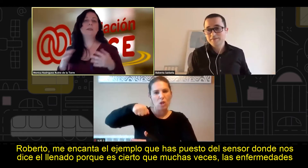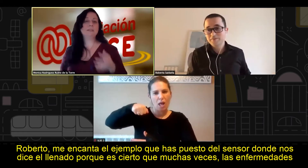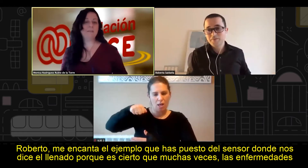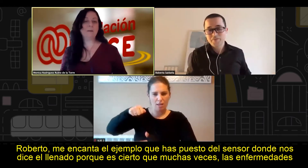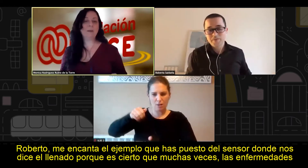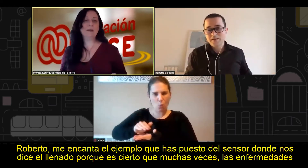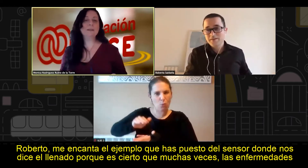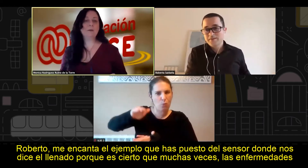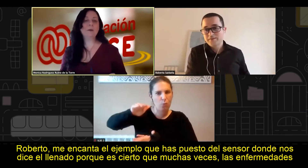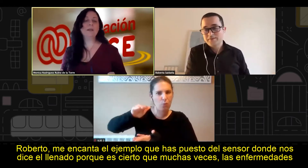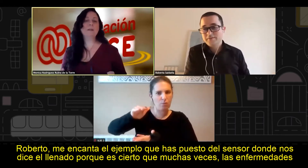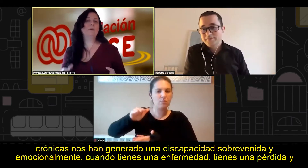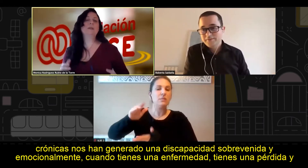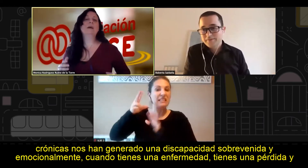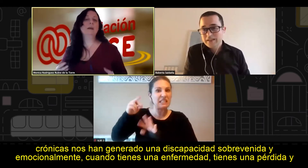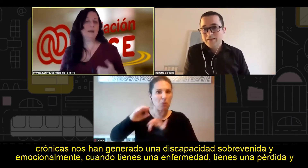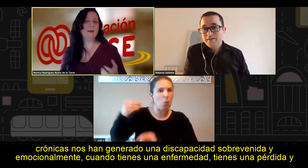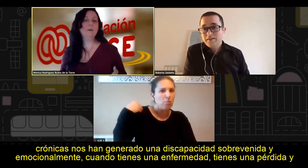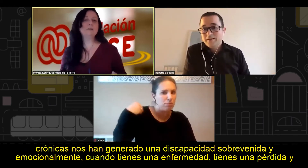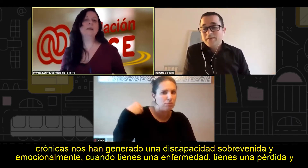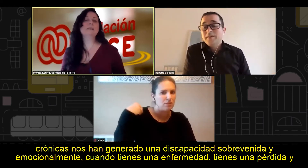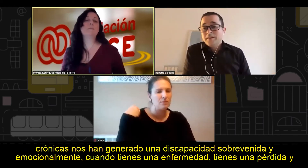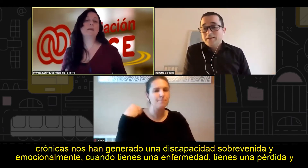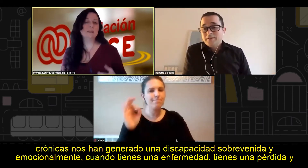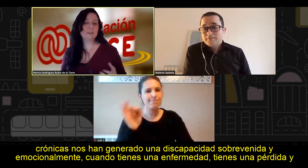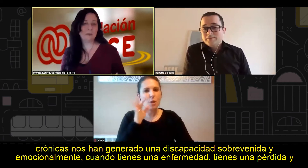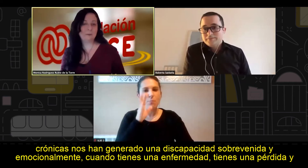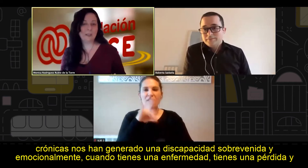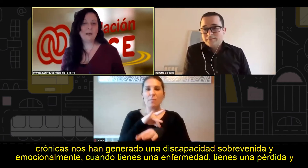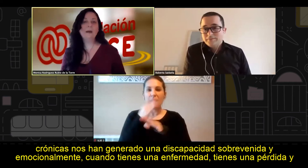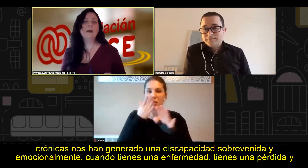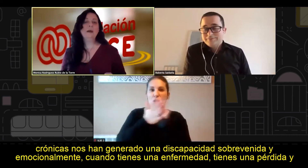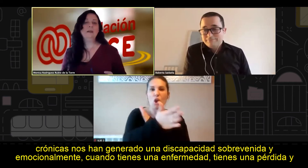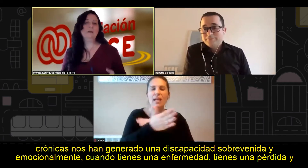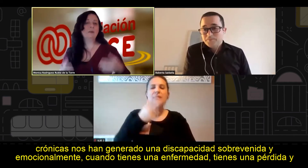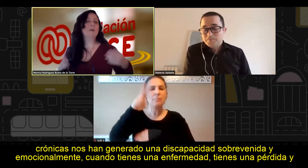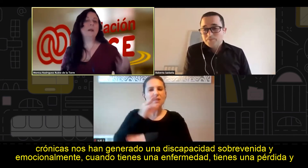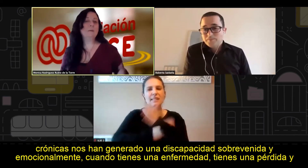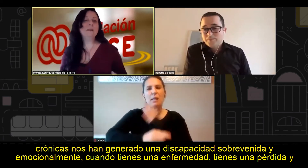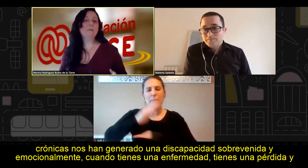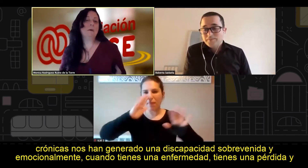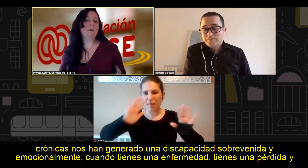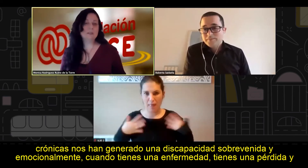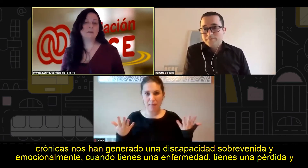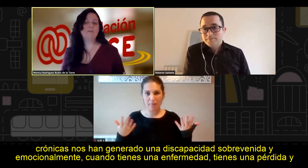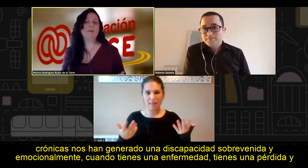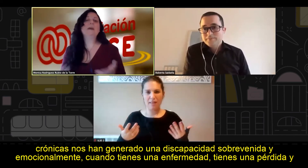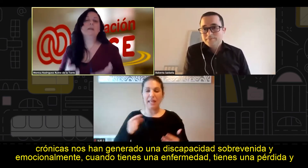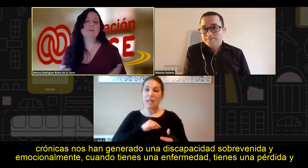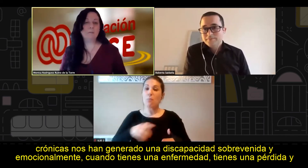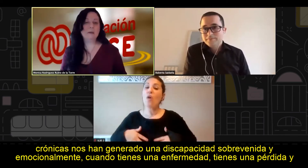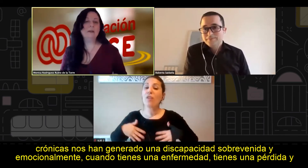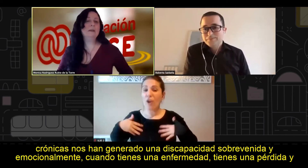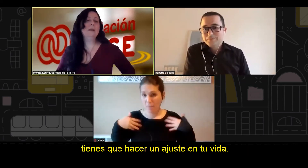pues las enfermedades crónicas lo que nos han generado es una discapacidad sobrevenida y emocionalmente, pues cuando tienes una enfermedad, tienes